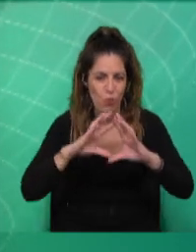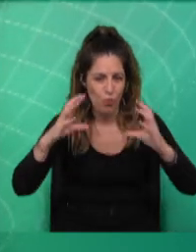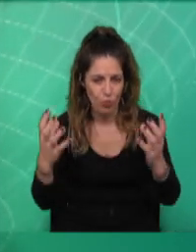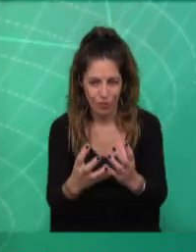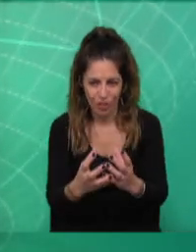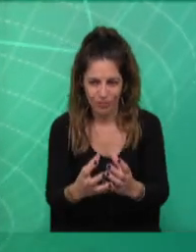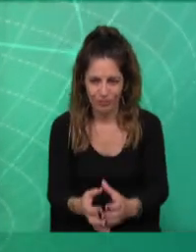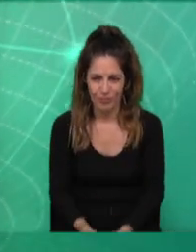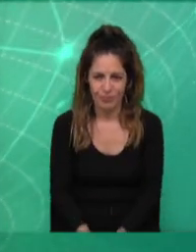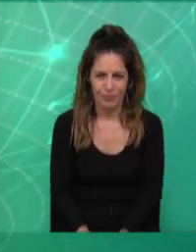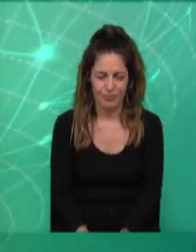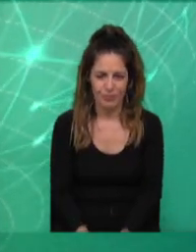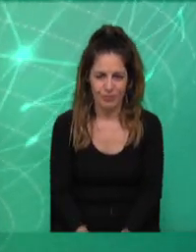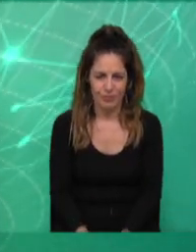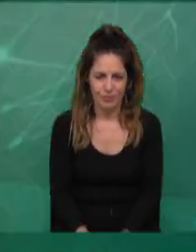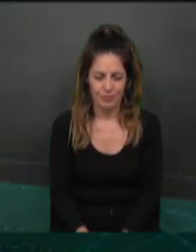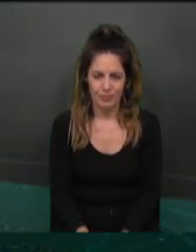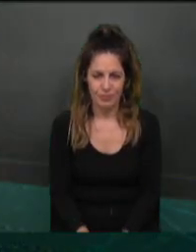contiene ev